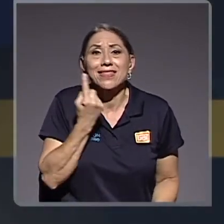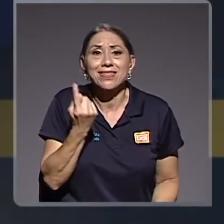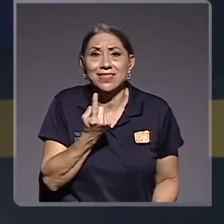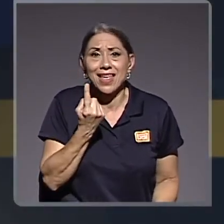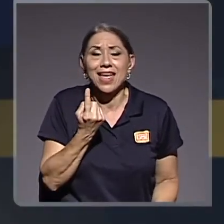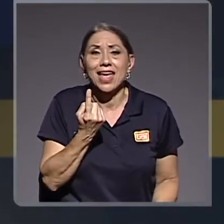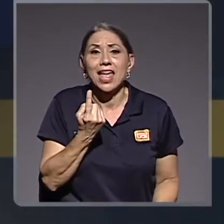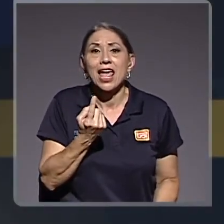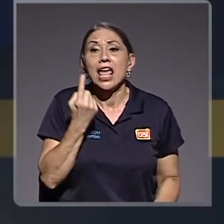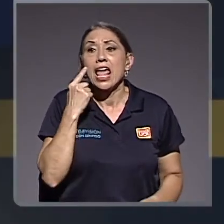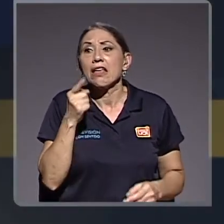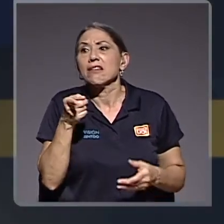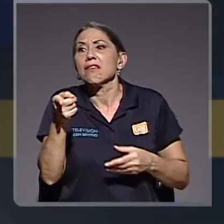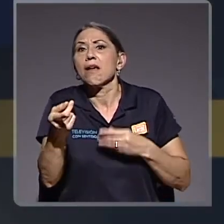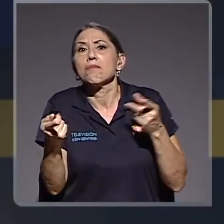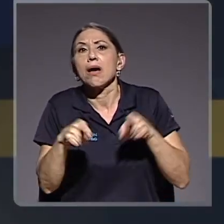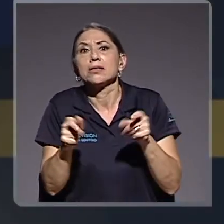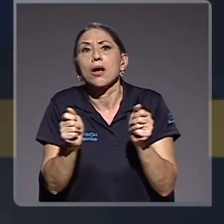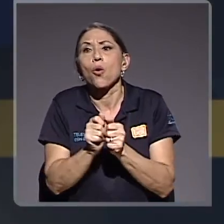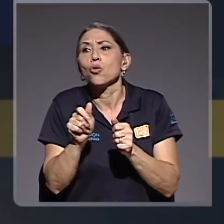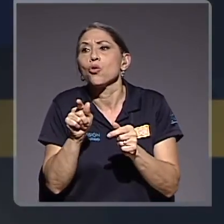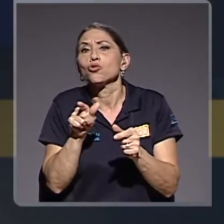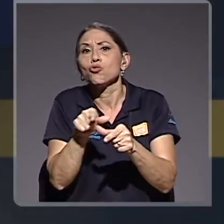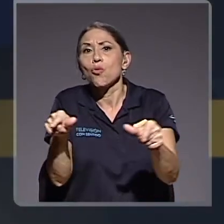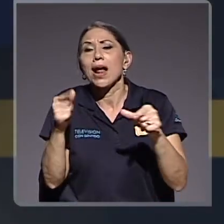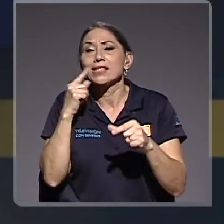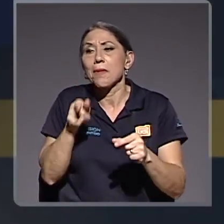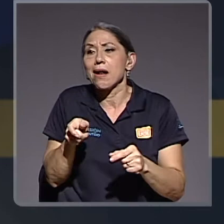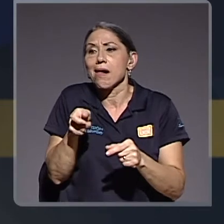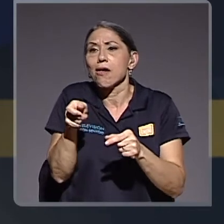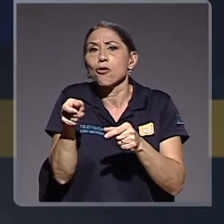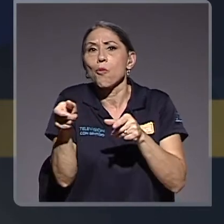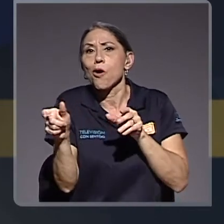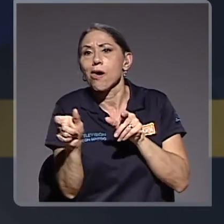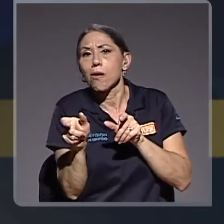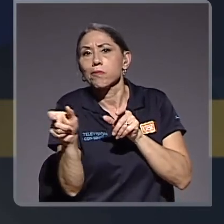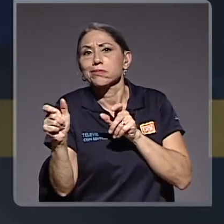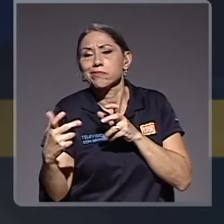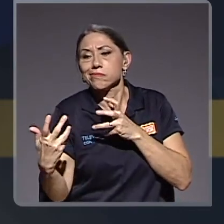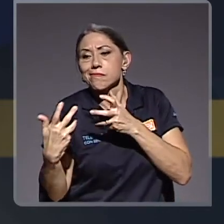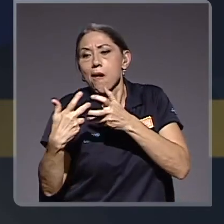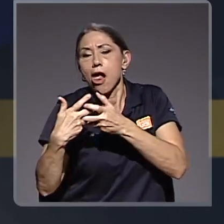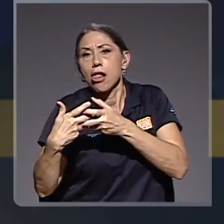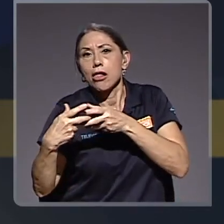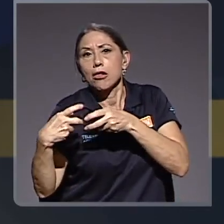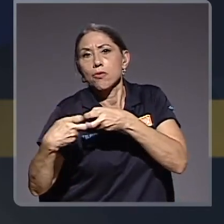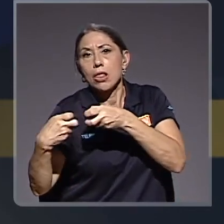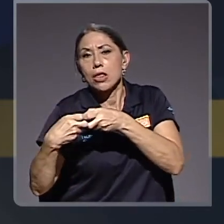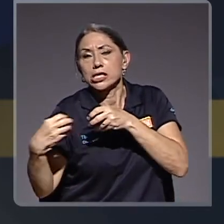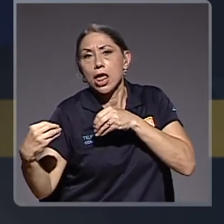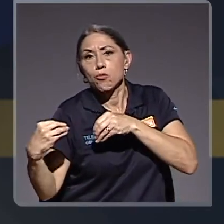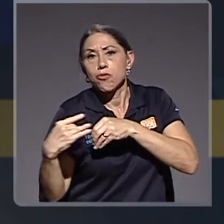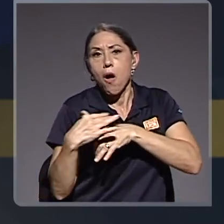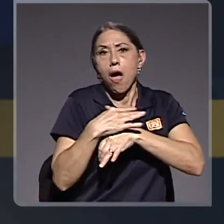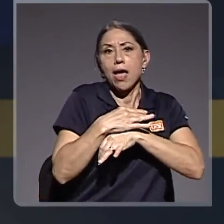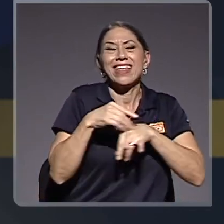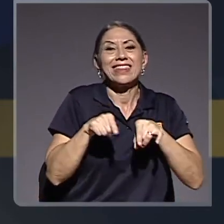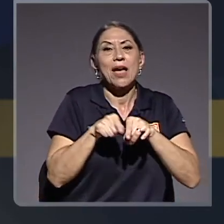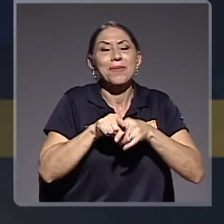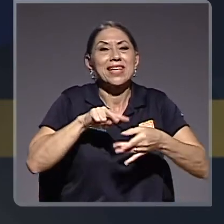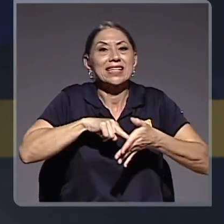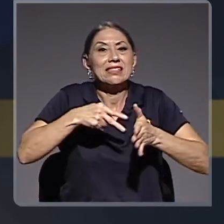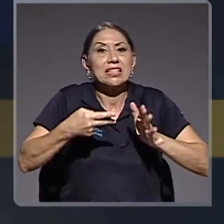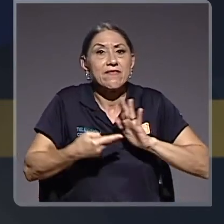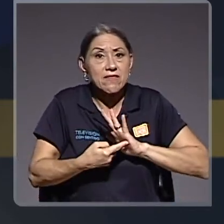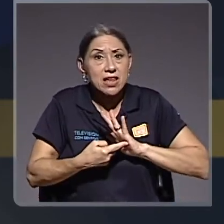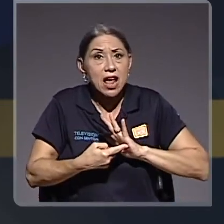por las subestaciones, es lo que significa en la cantidad de el calibre del cable,